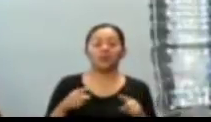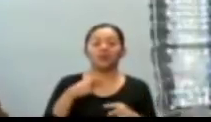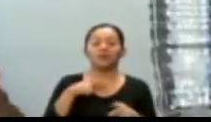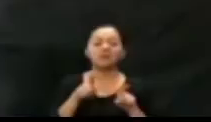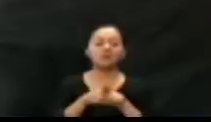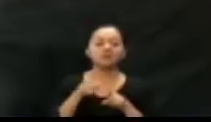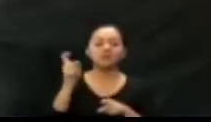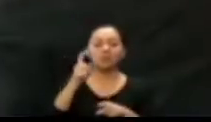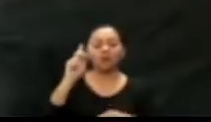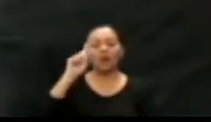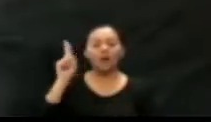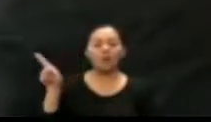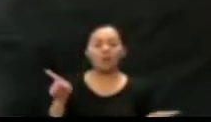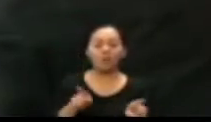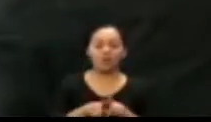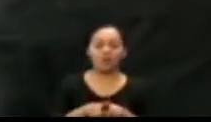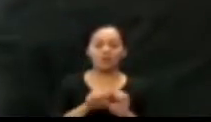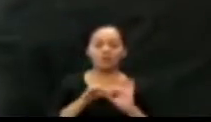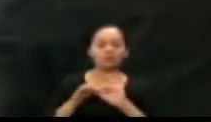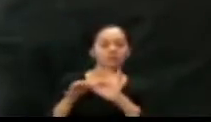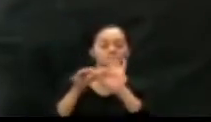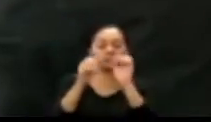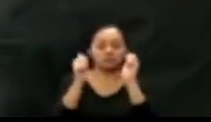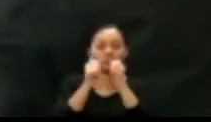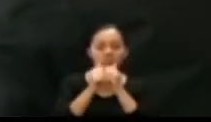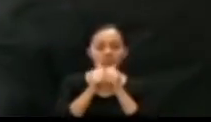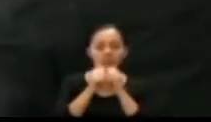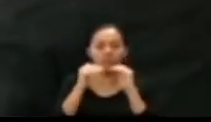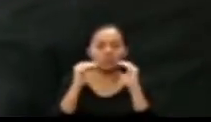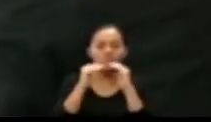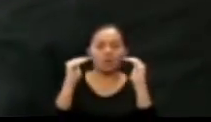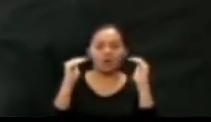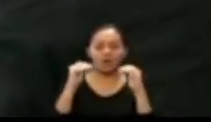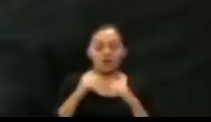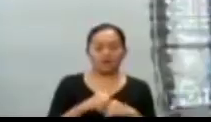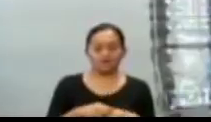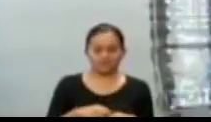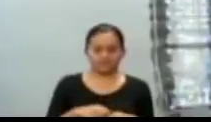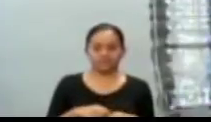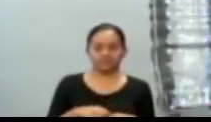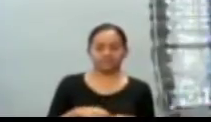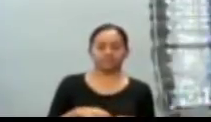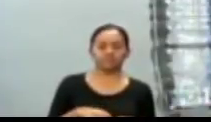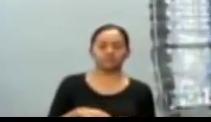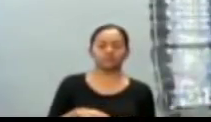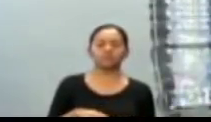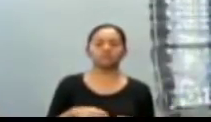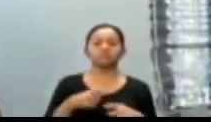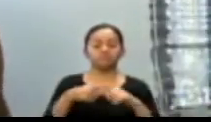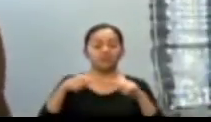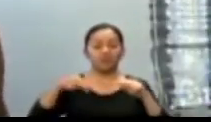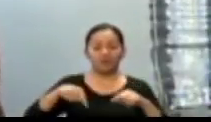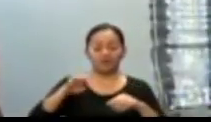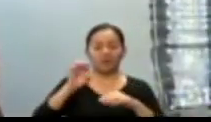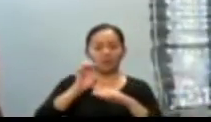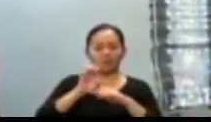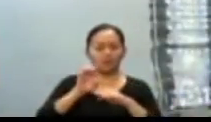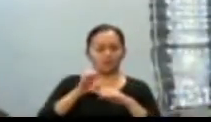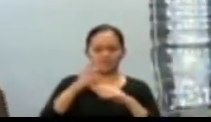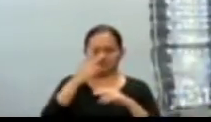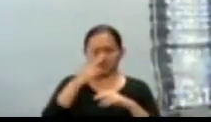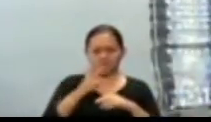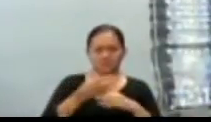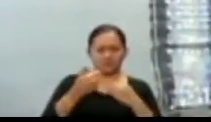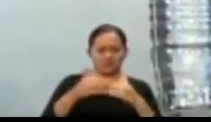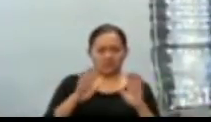de acuerdo, un proyecto, ¿no?, de un acuerdo común con un alcance que era mucho más que coyuntural. Y obviamente en el país tampoco se ha visto, o